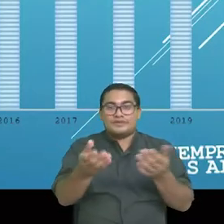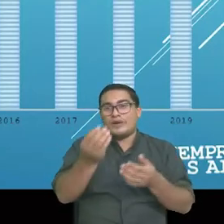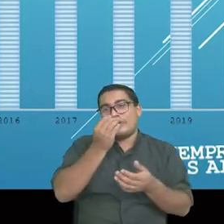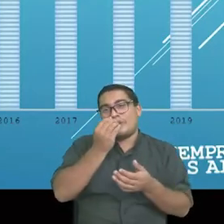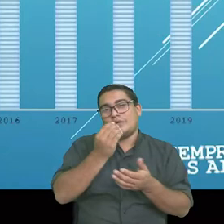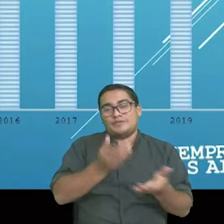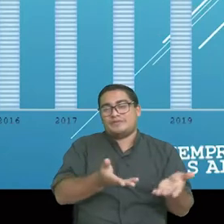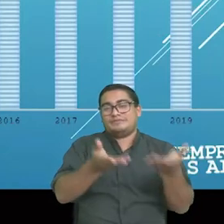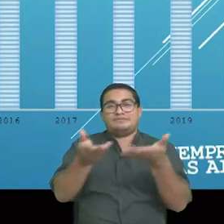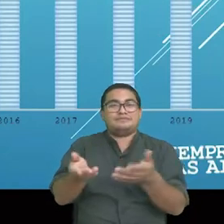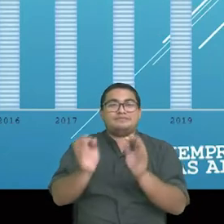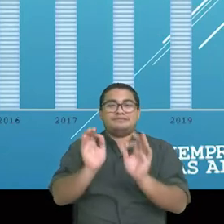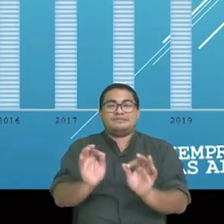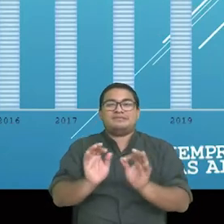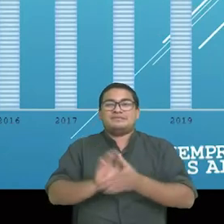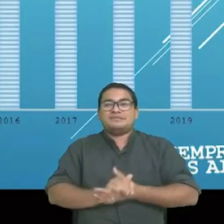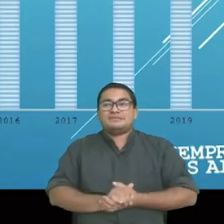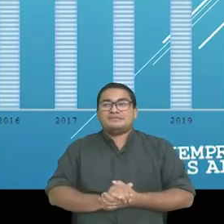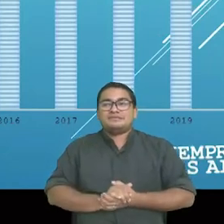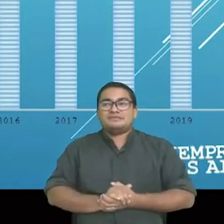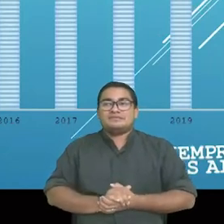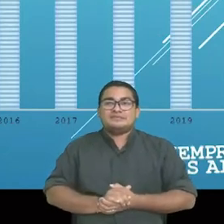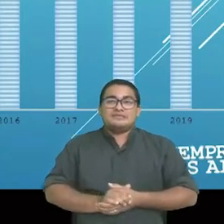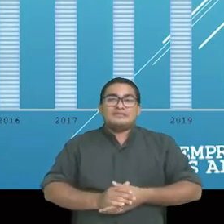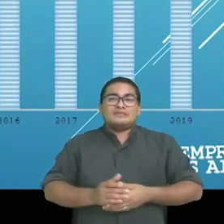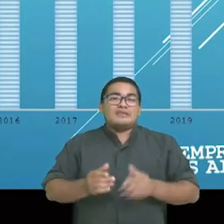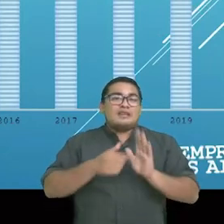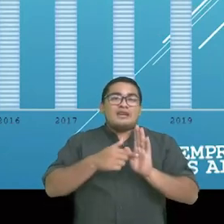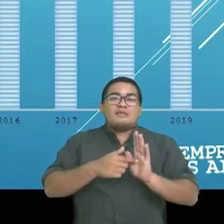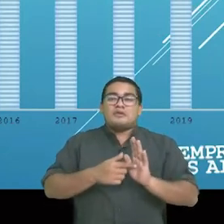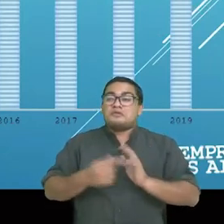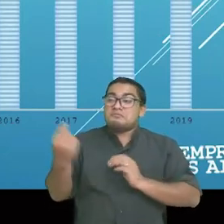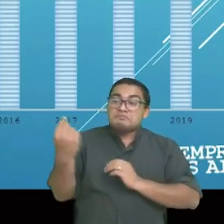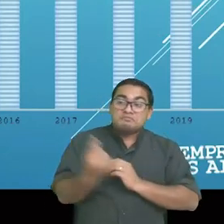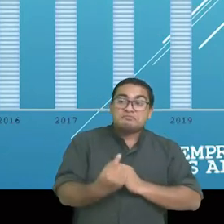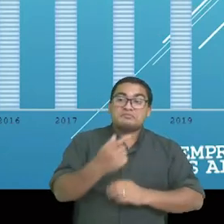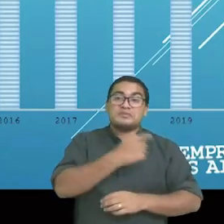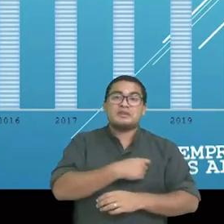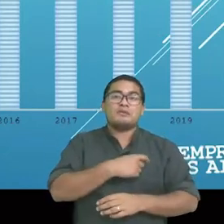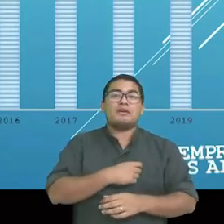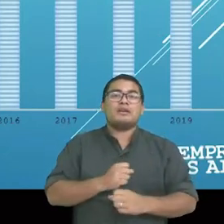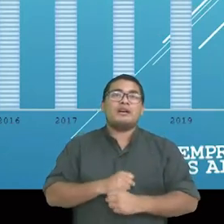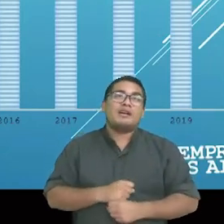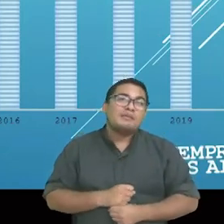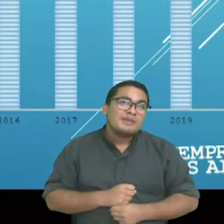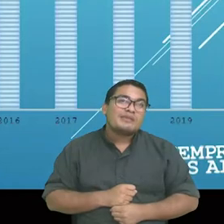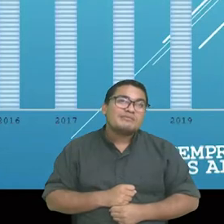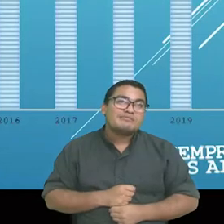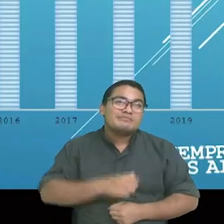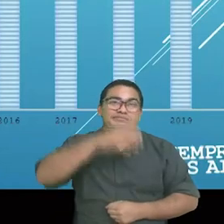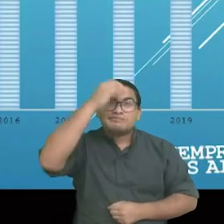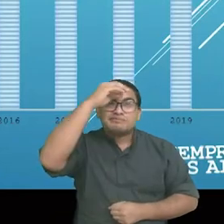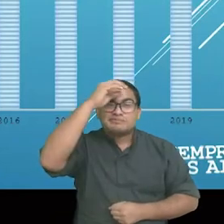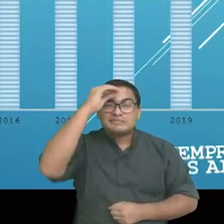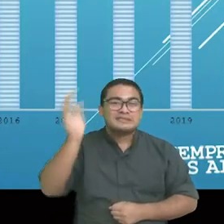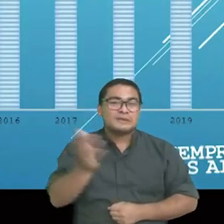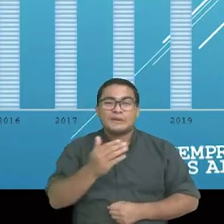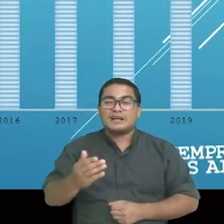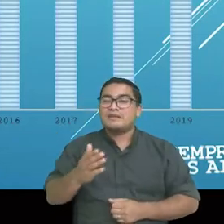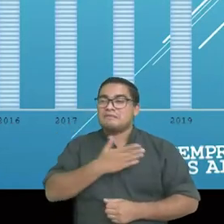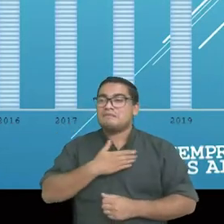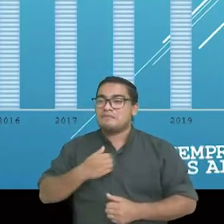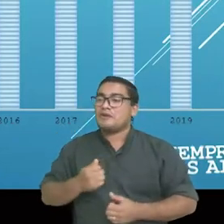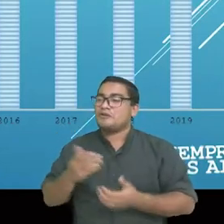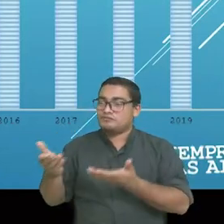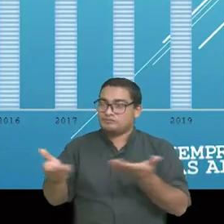de calidad, retención escolar, dicen, pero ¿y ahí cómo aprender con el estómago vacío? Con el estómago vacío. Entonces, para garantizar la retención escolar de